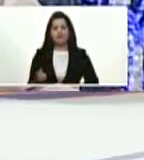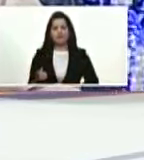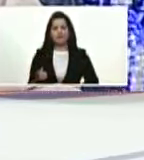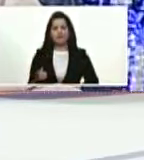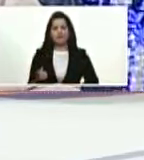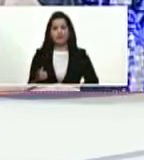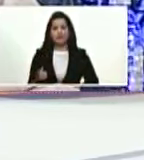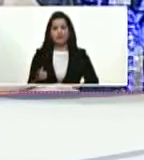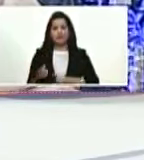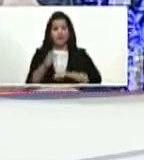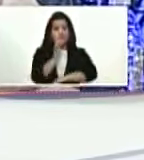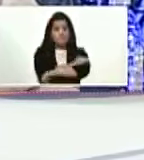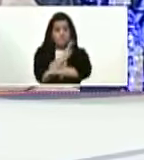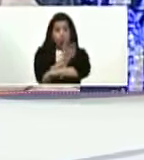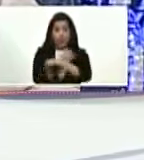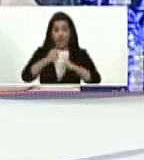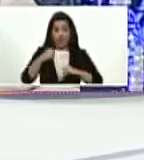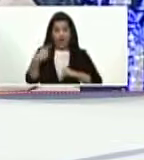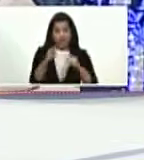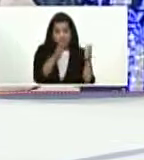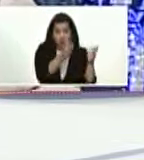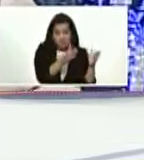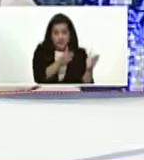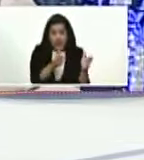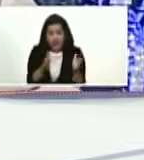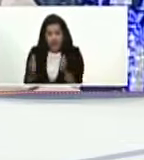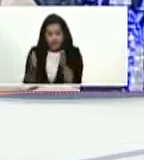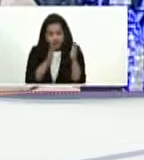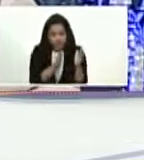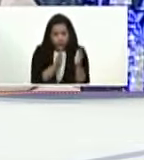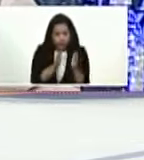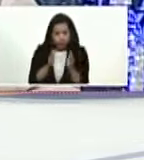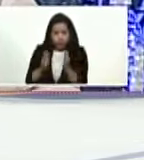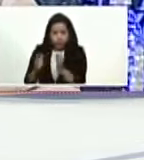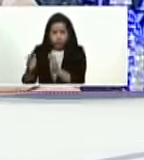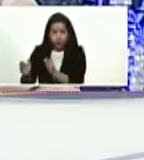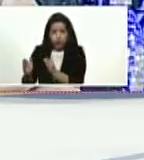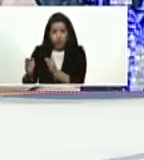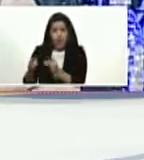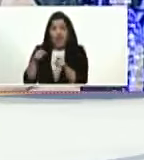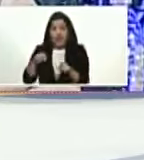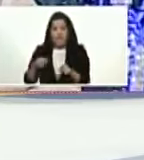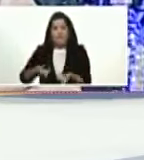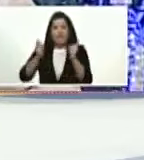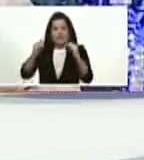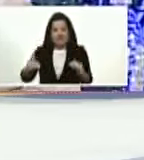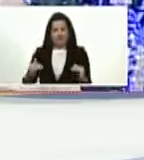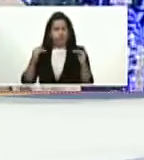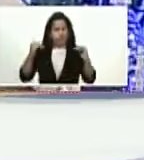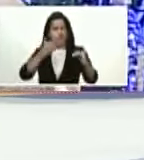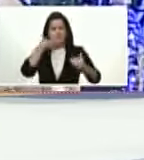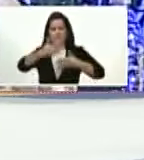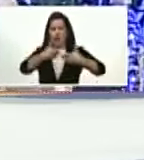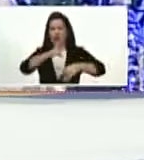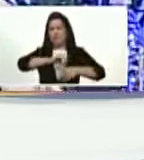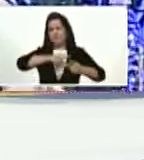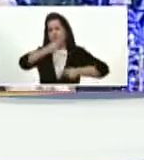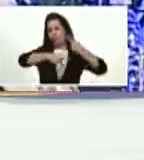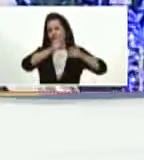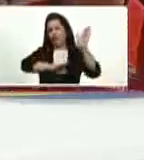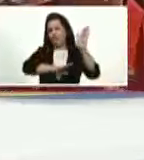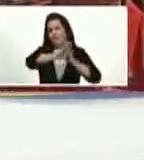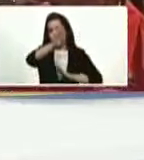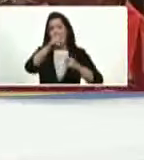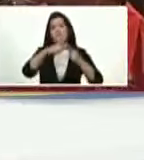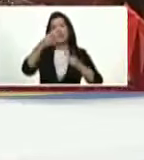logra a través de la planificación económica, Eulogio, niveles de excelencia en la productividad, en la